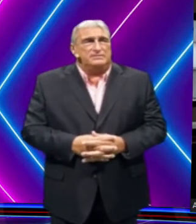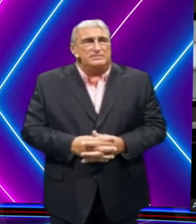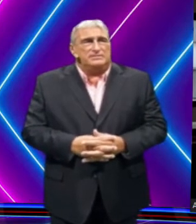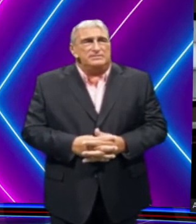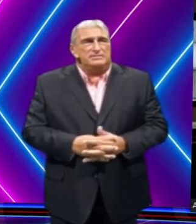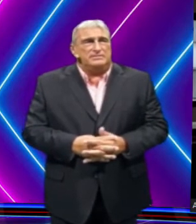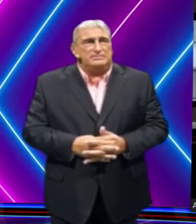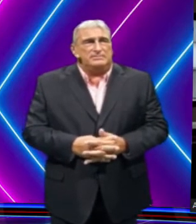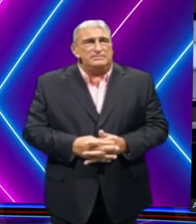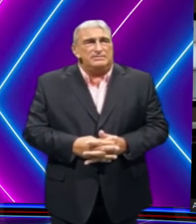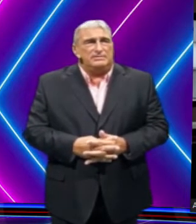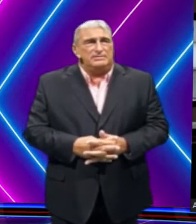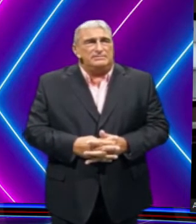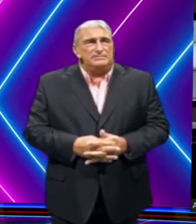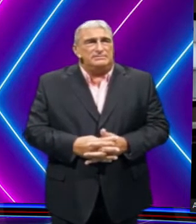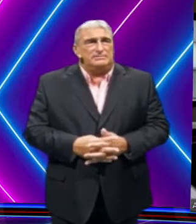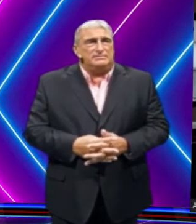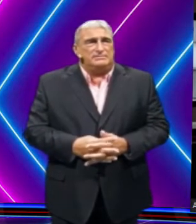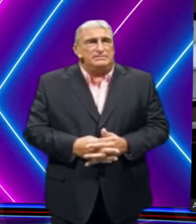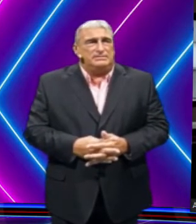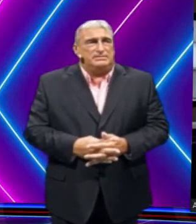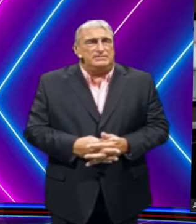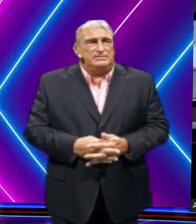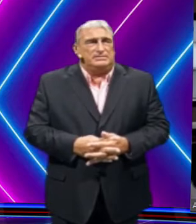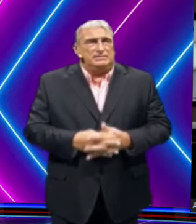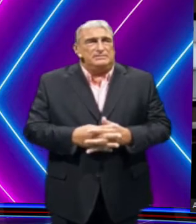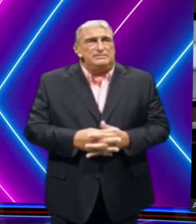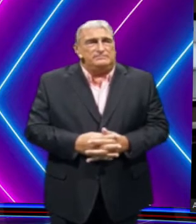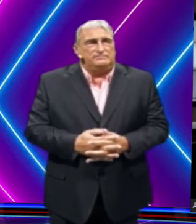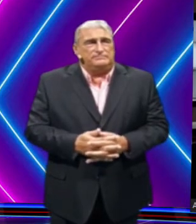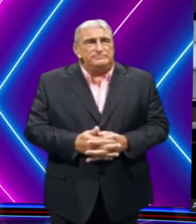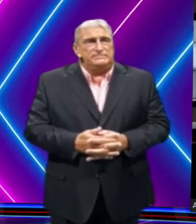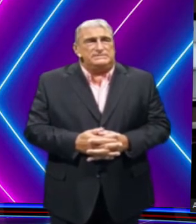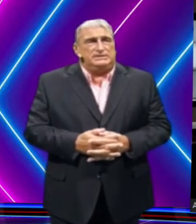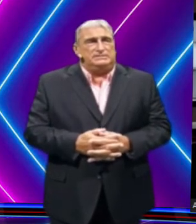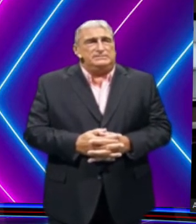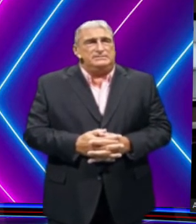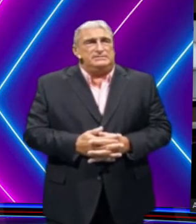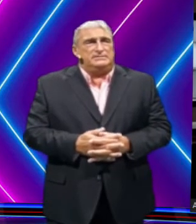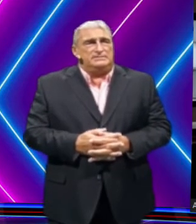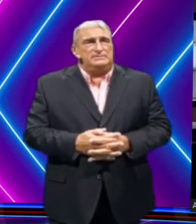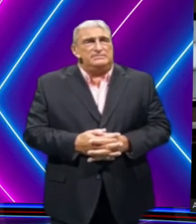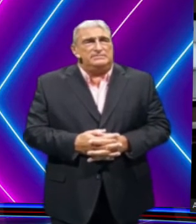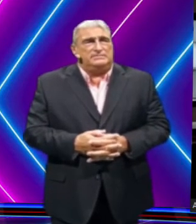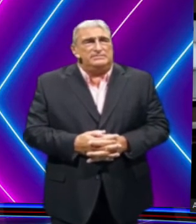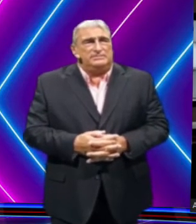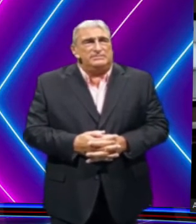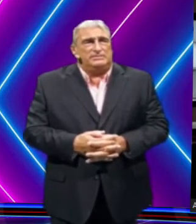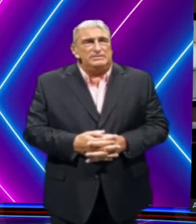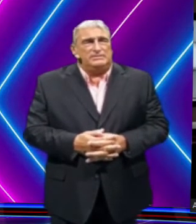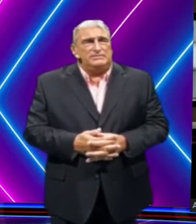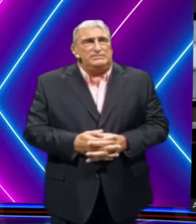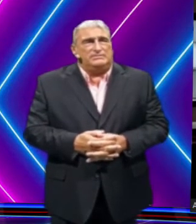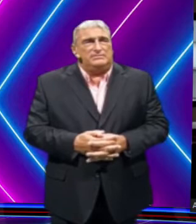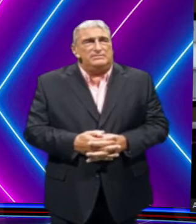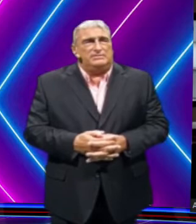5.000 millones de dólares dando vuelta, que eran lo que le debían a, lo que le iban a dar a Macri, sí. ¿Está? Se puede llegar a inyectar ahora